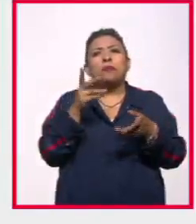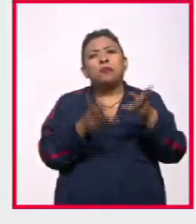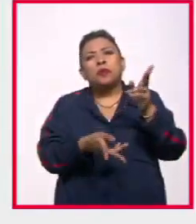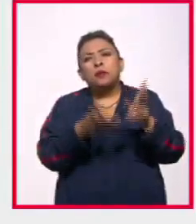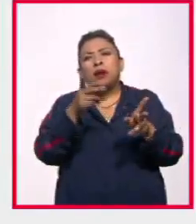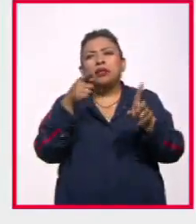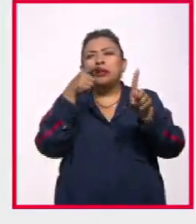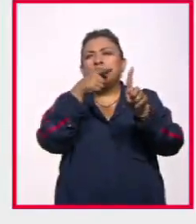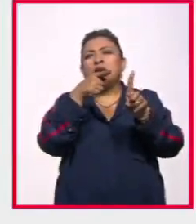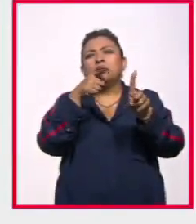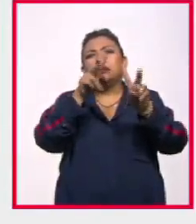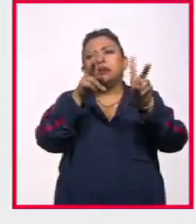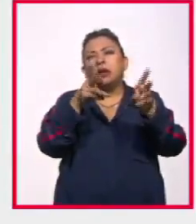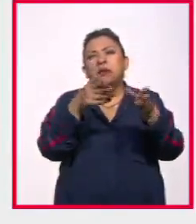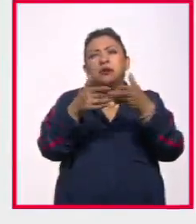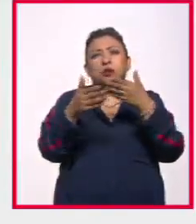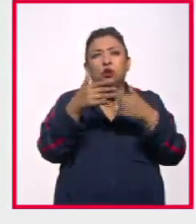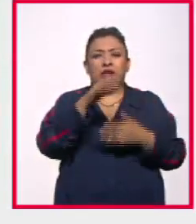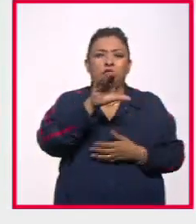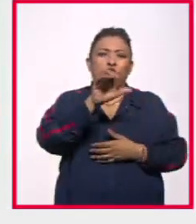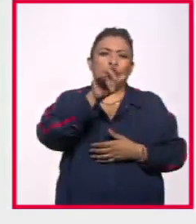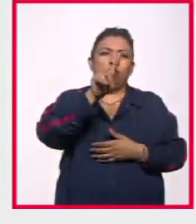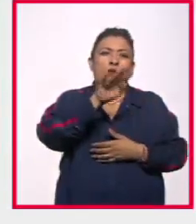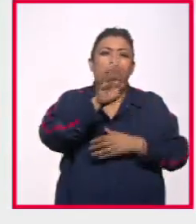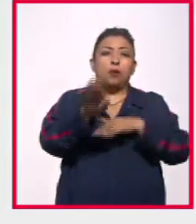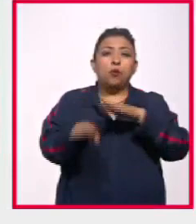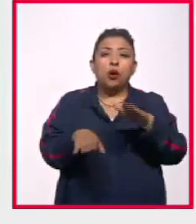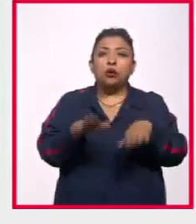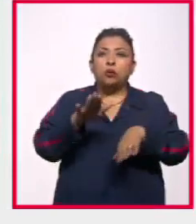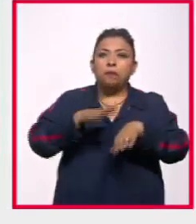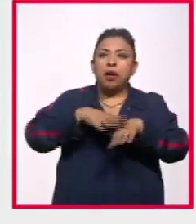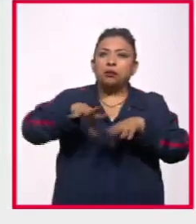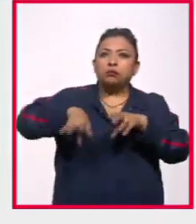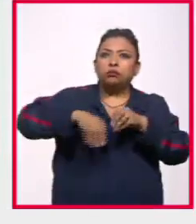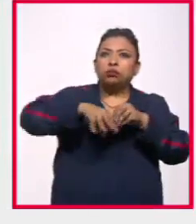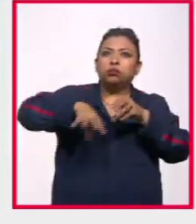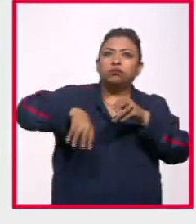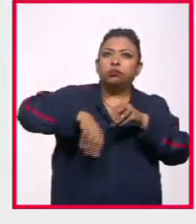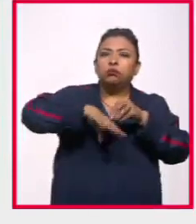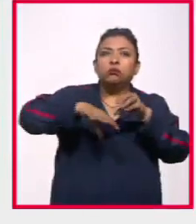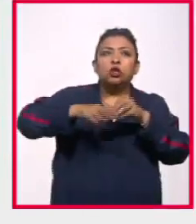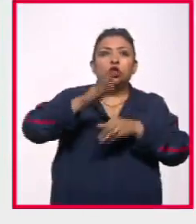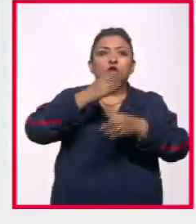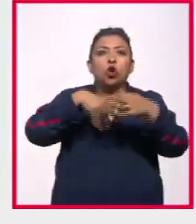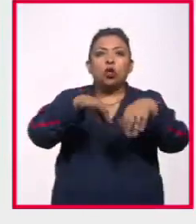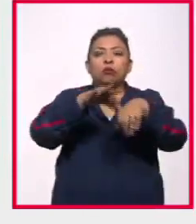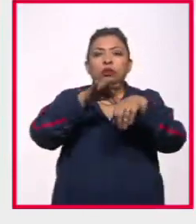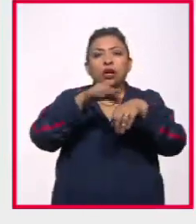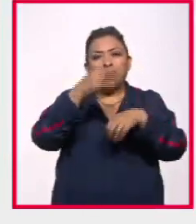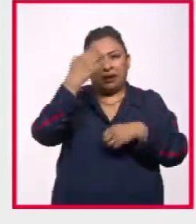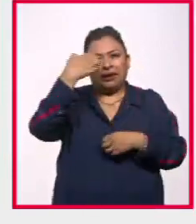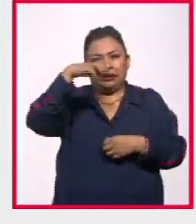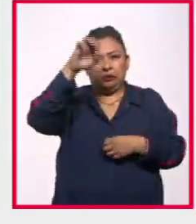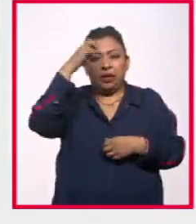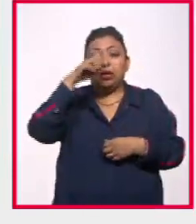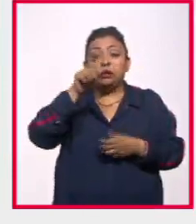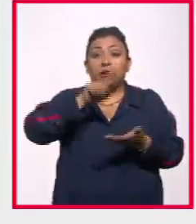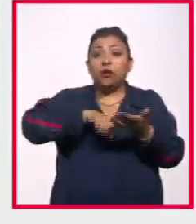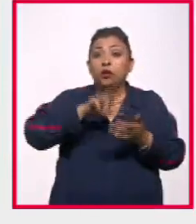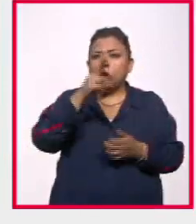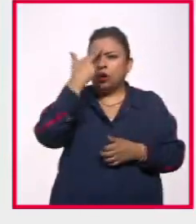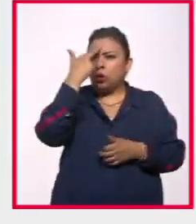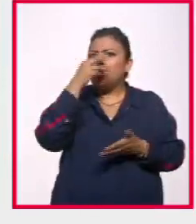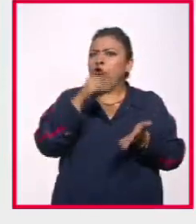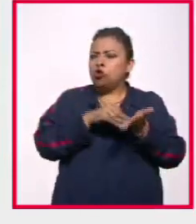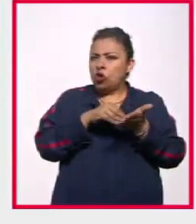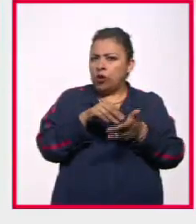actualidad. Nuestra ciudadela de los muertos se va alimentando paradójicamente de todo lo vivido, y en nuestros recuerdos siguen